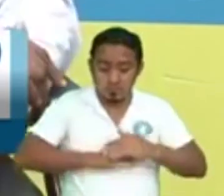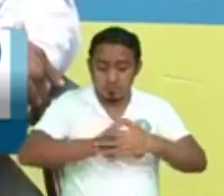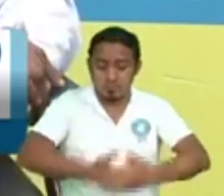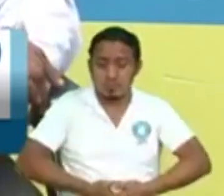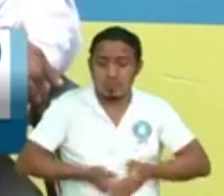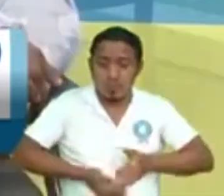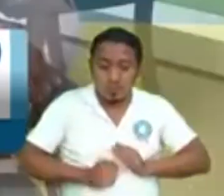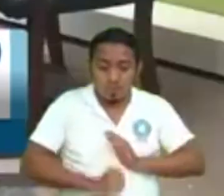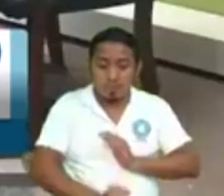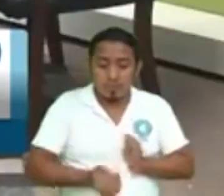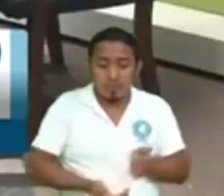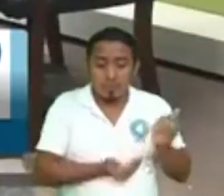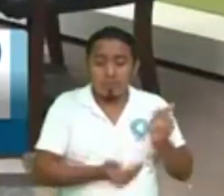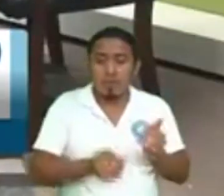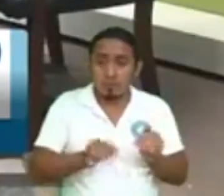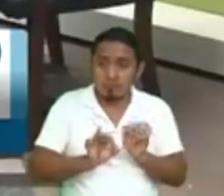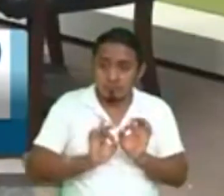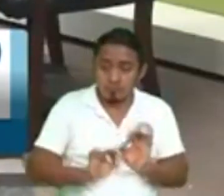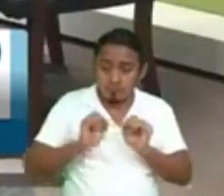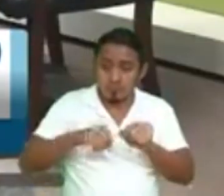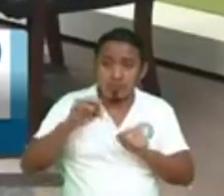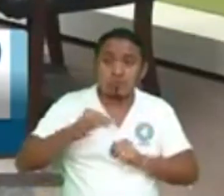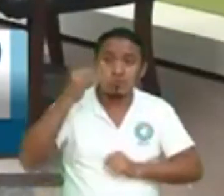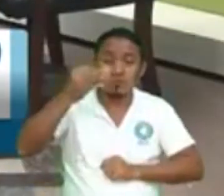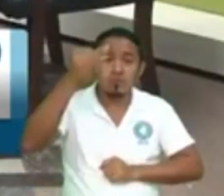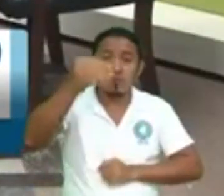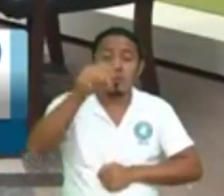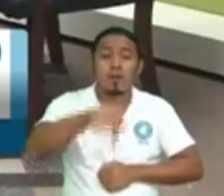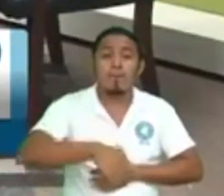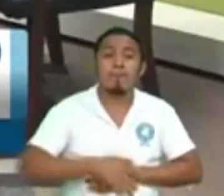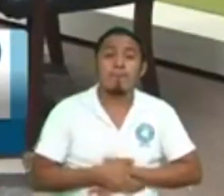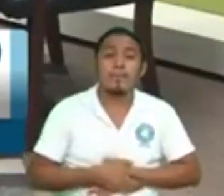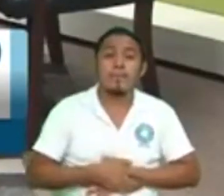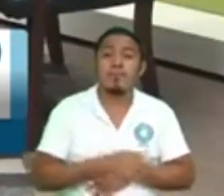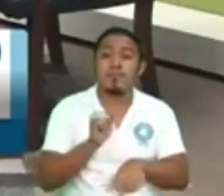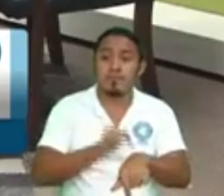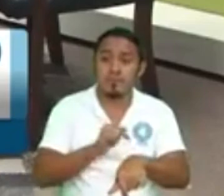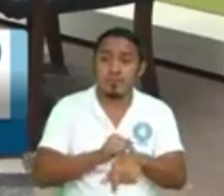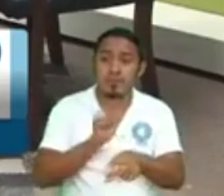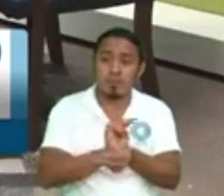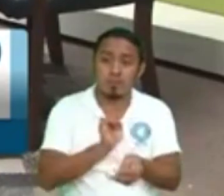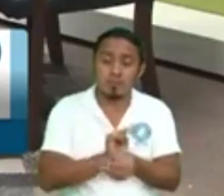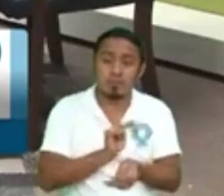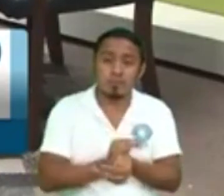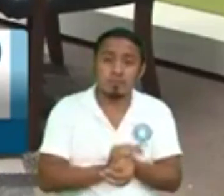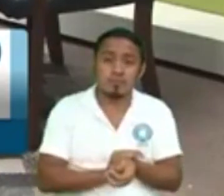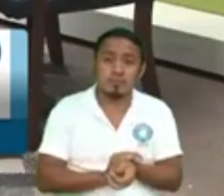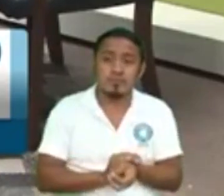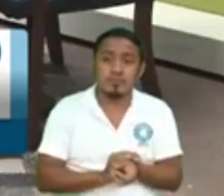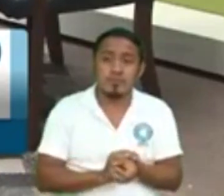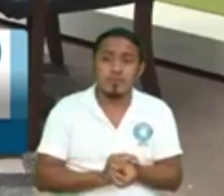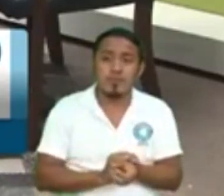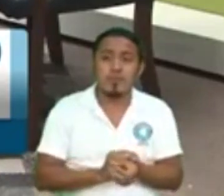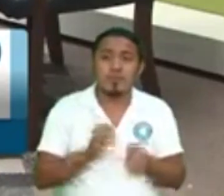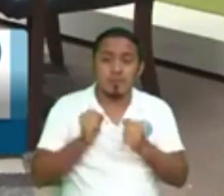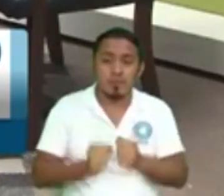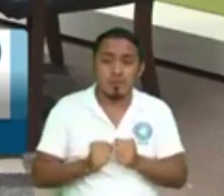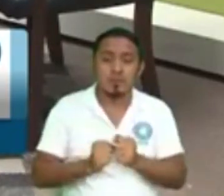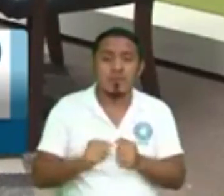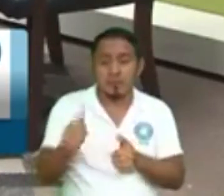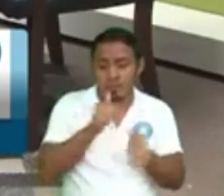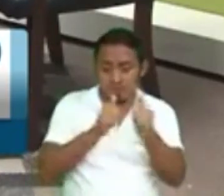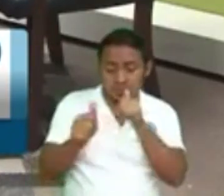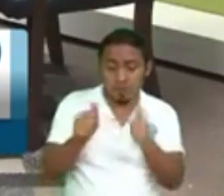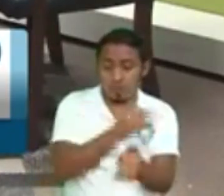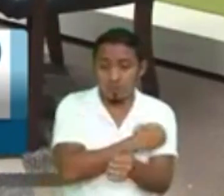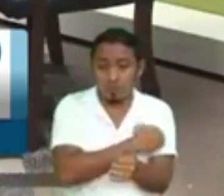alcohólica. Puede predisponer, es decir, en el momento de la relación sexual, el Si varón o la está bajo mujer la estaba bajo los ingesta. efectos del